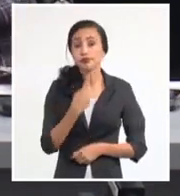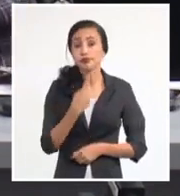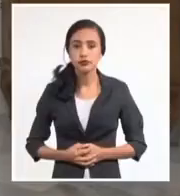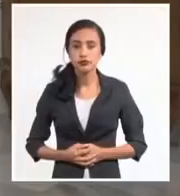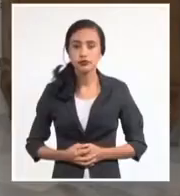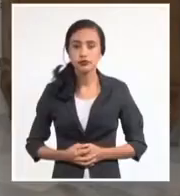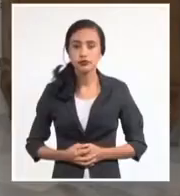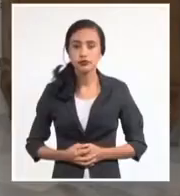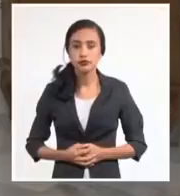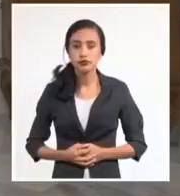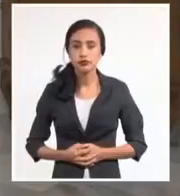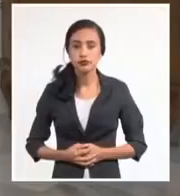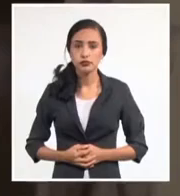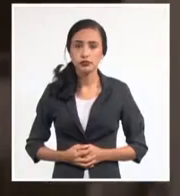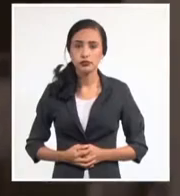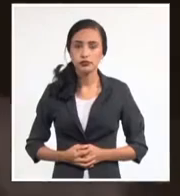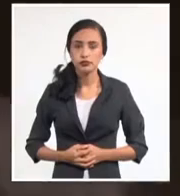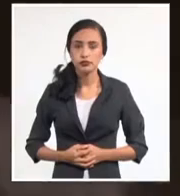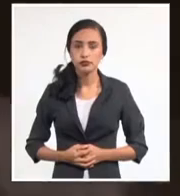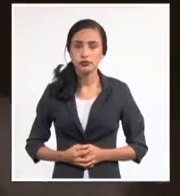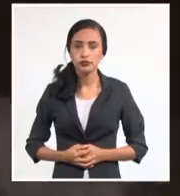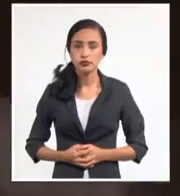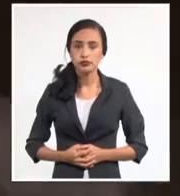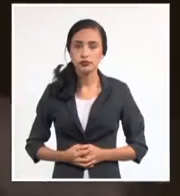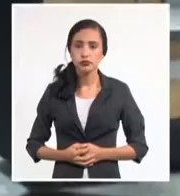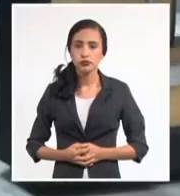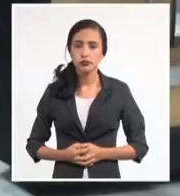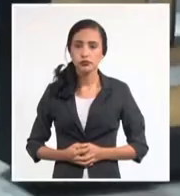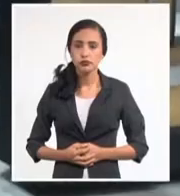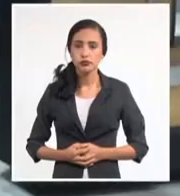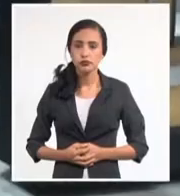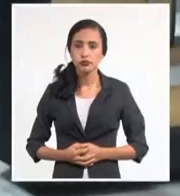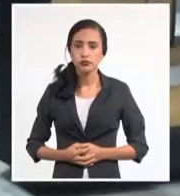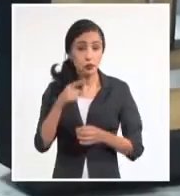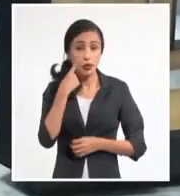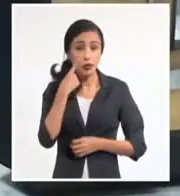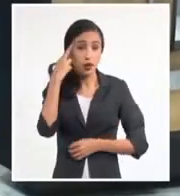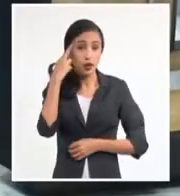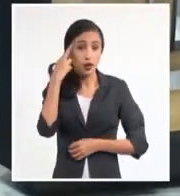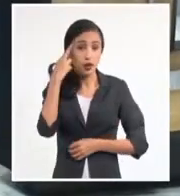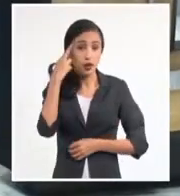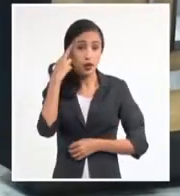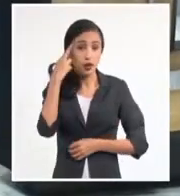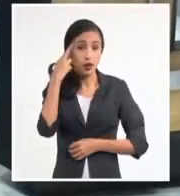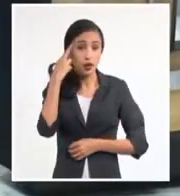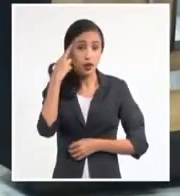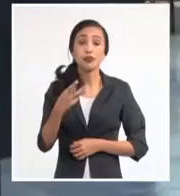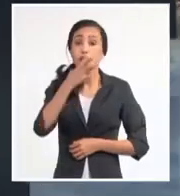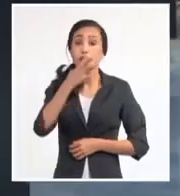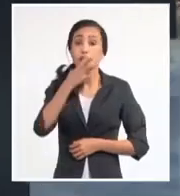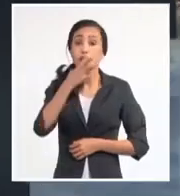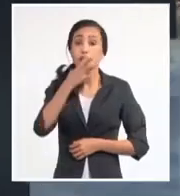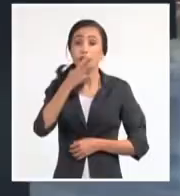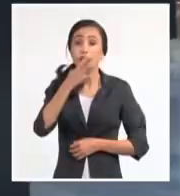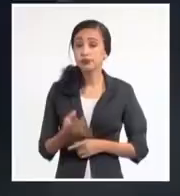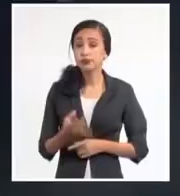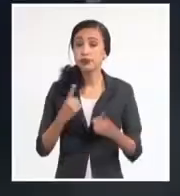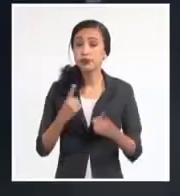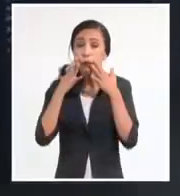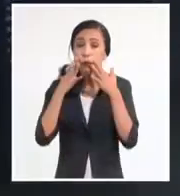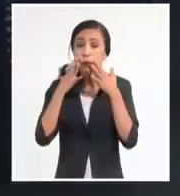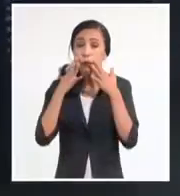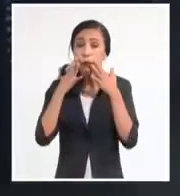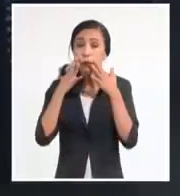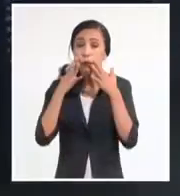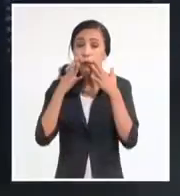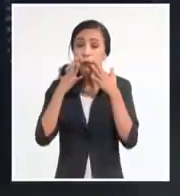y al resto de los públicos. El procesamiento y conservación de la memoria histórica del comandante en jefe es un desafío para especialistas